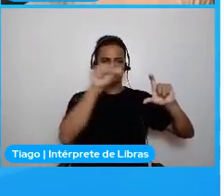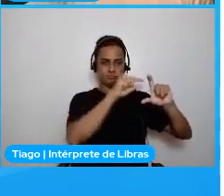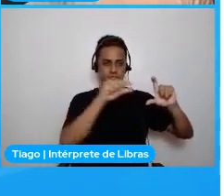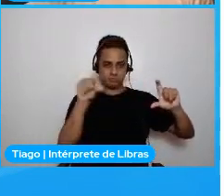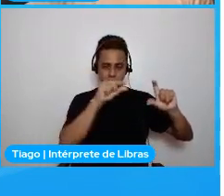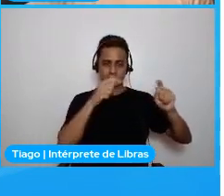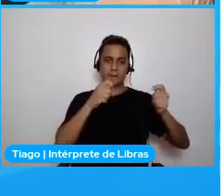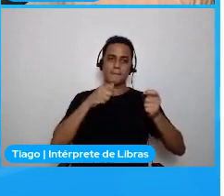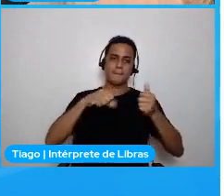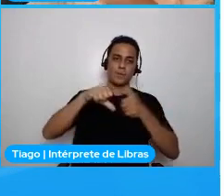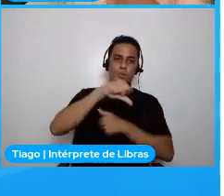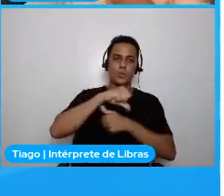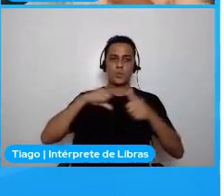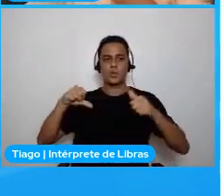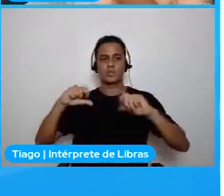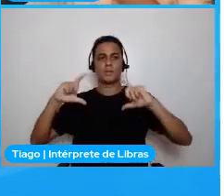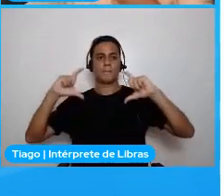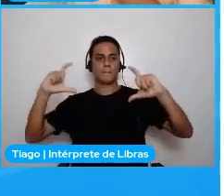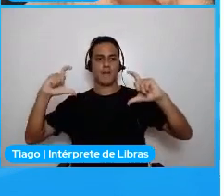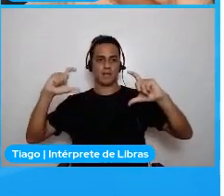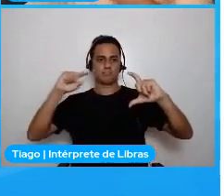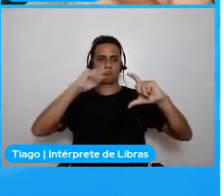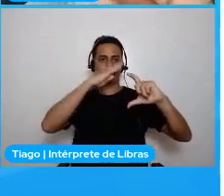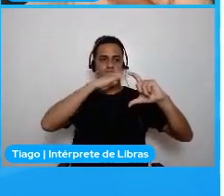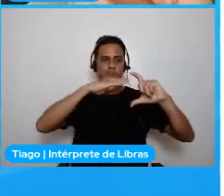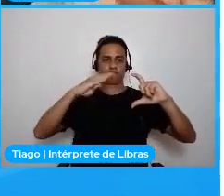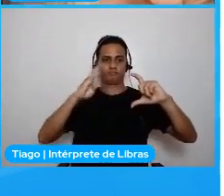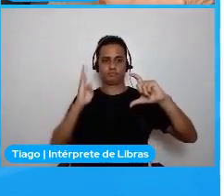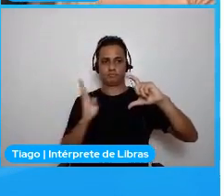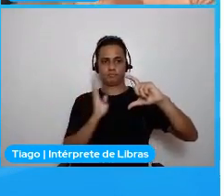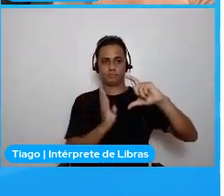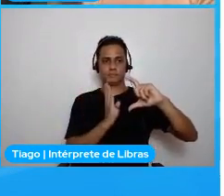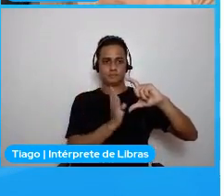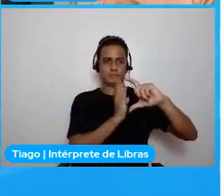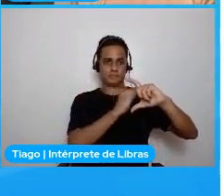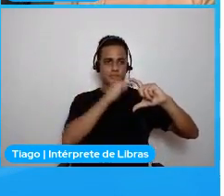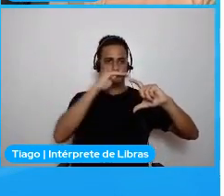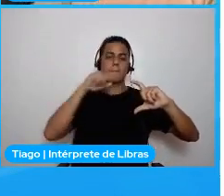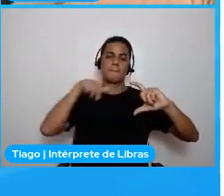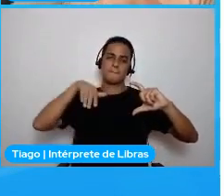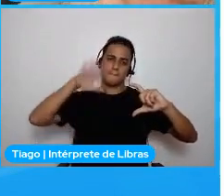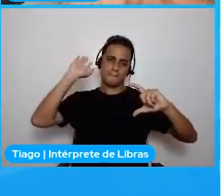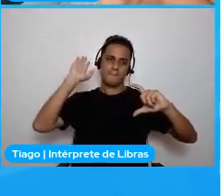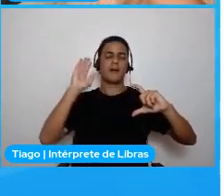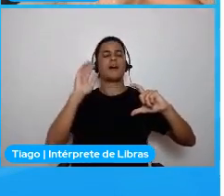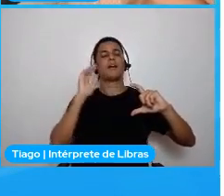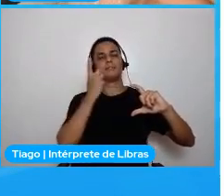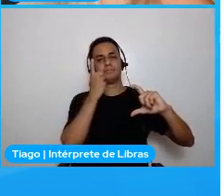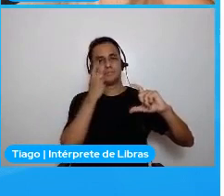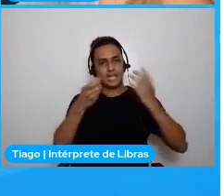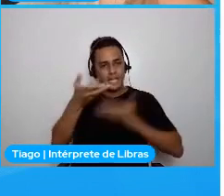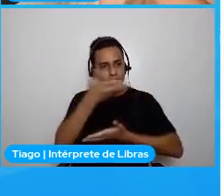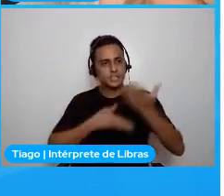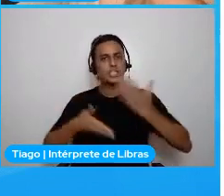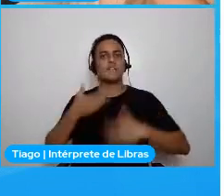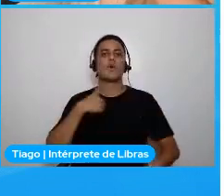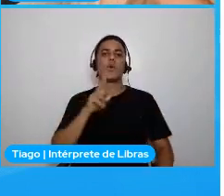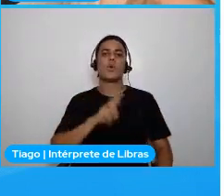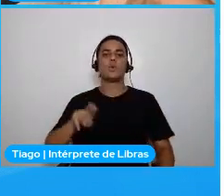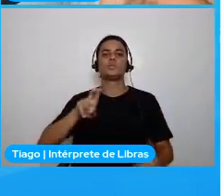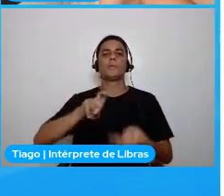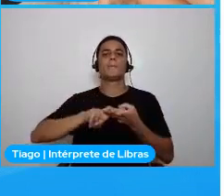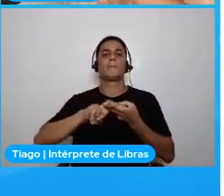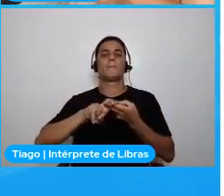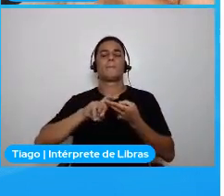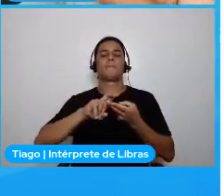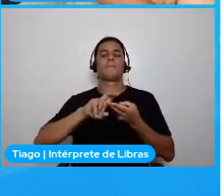gráfico de pastel, ¿no? Entonces, aquí ya es un poquito más interactivo, estoy utilizando Plotly Express. Entonces ya podemos ver en cada